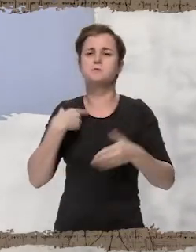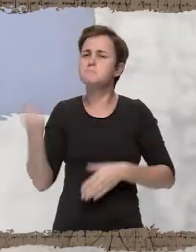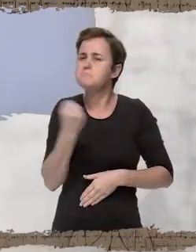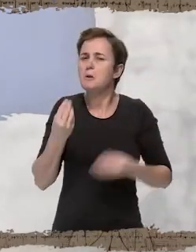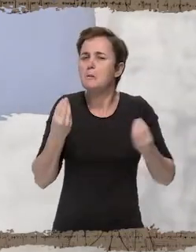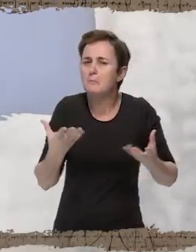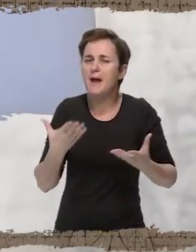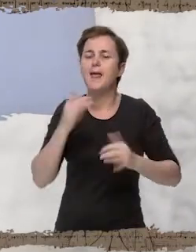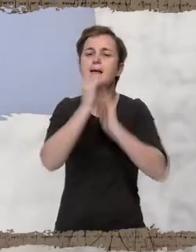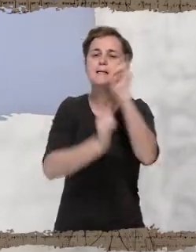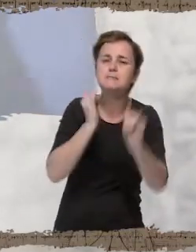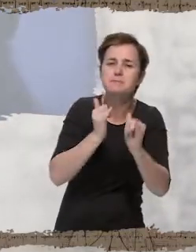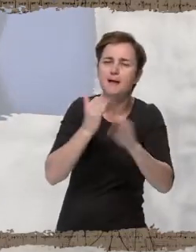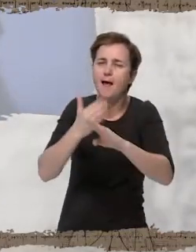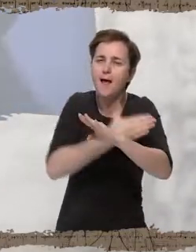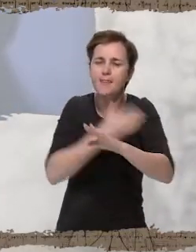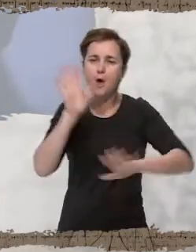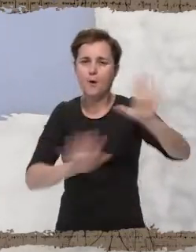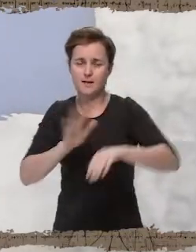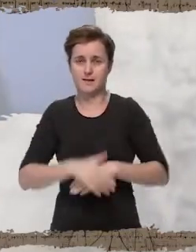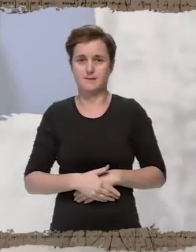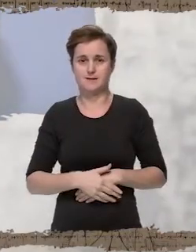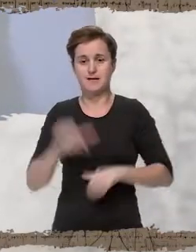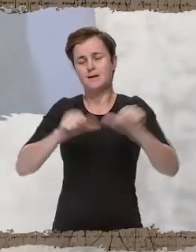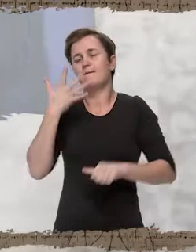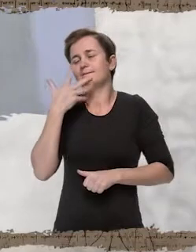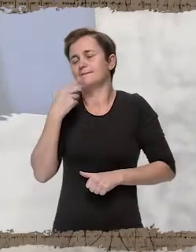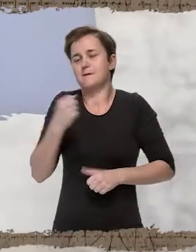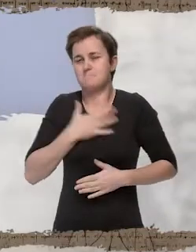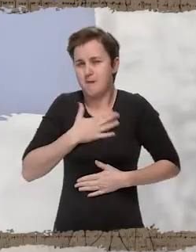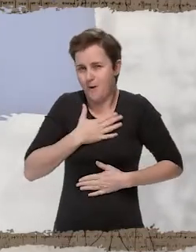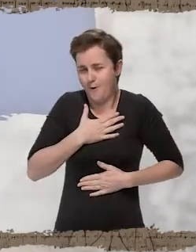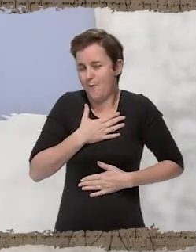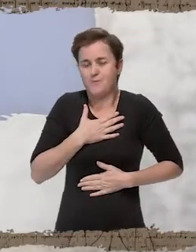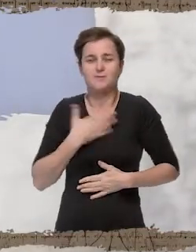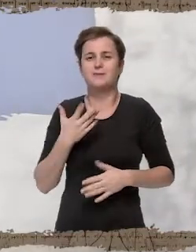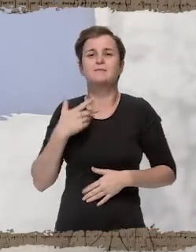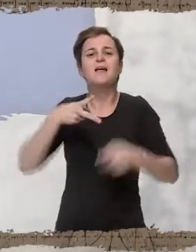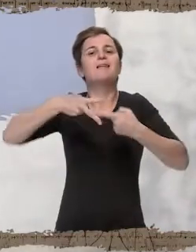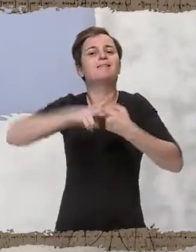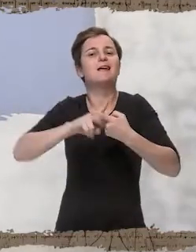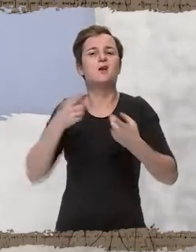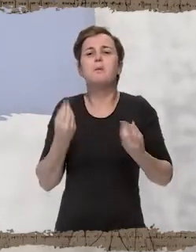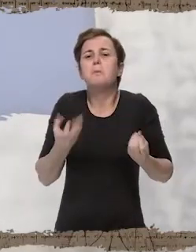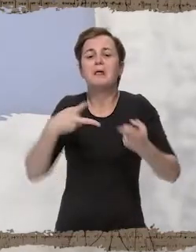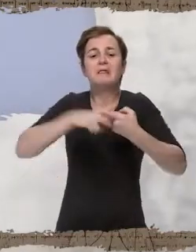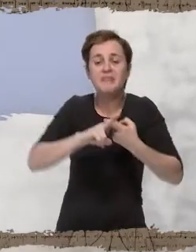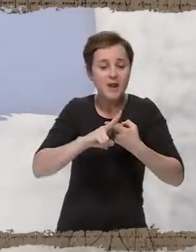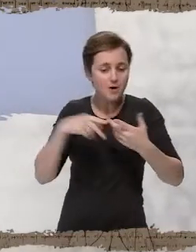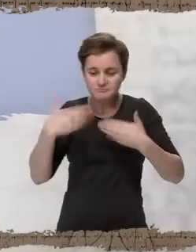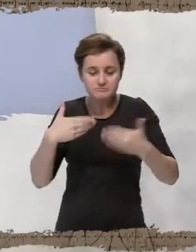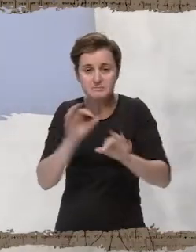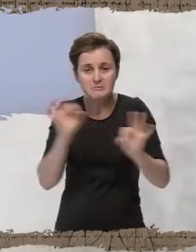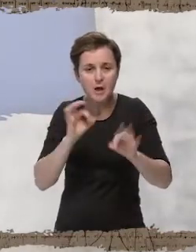sirve principalmente para explicar, predecir y organizar. Bueno, la ciencia que más me gusta y que es mi favorita es la tecnológica, ya que sin